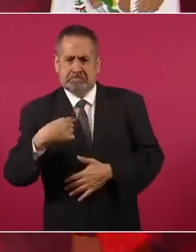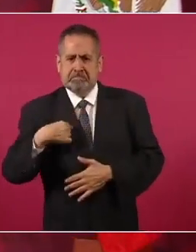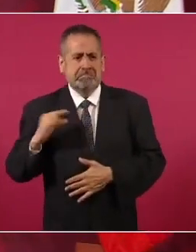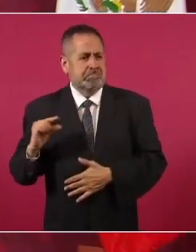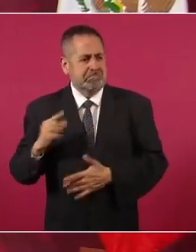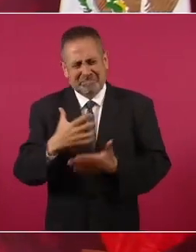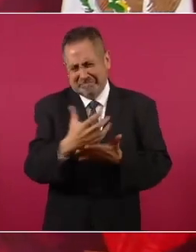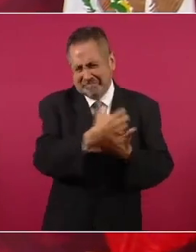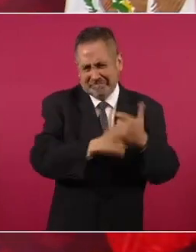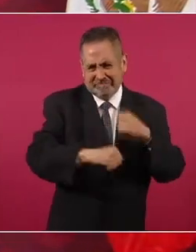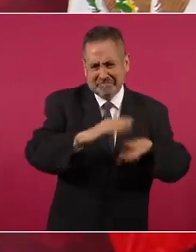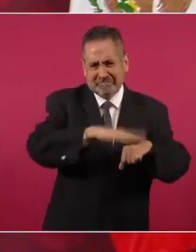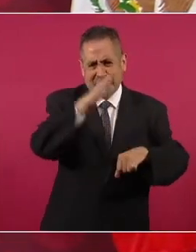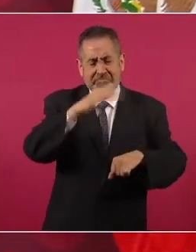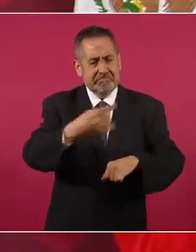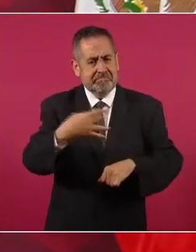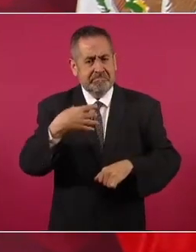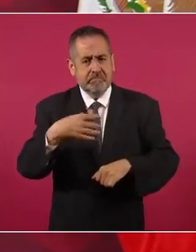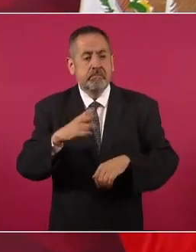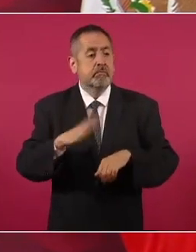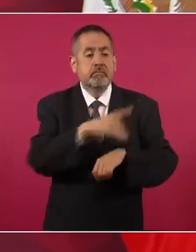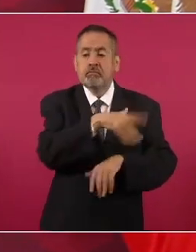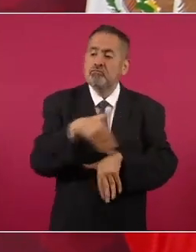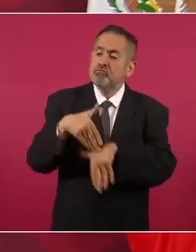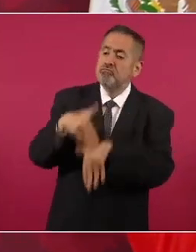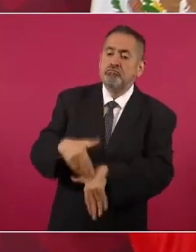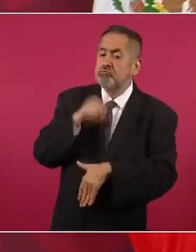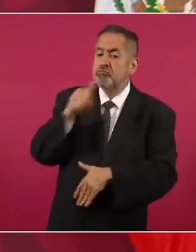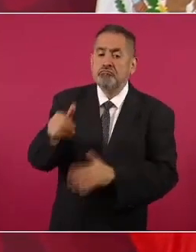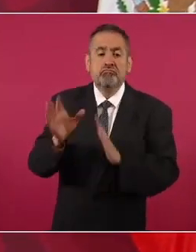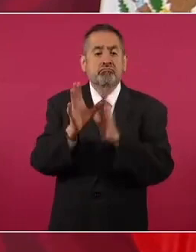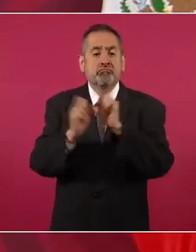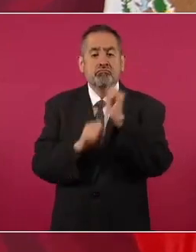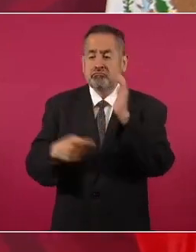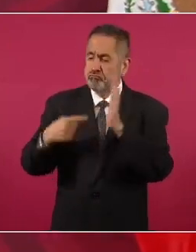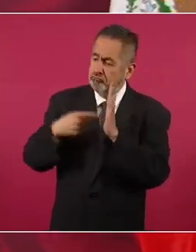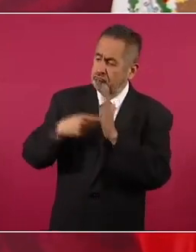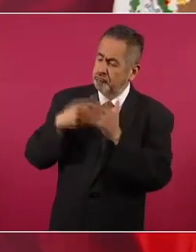acataron lo que establece la Constitución,